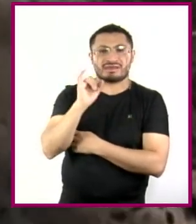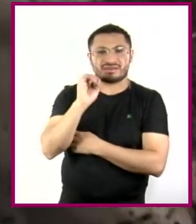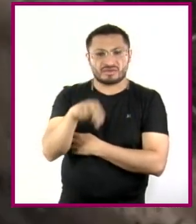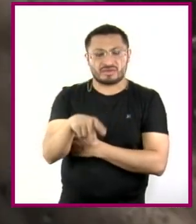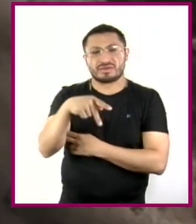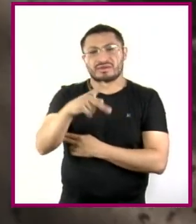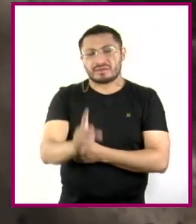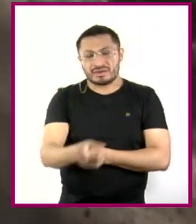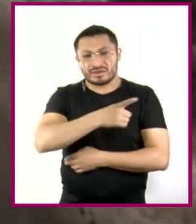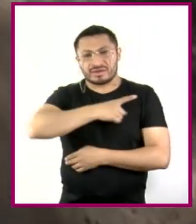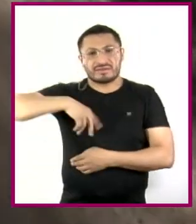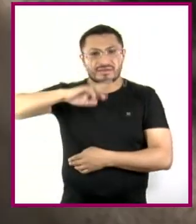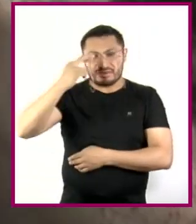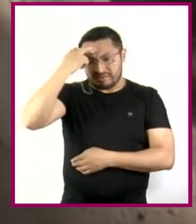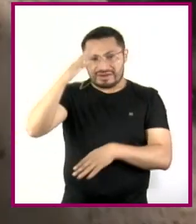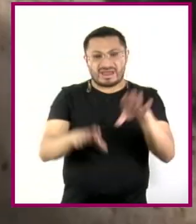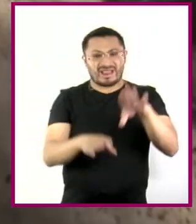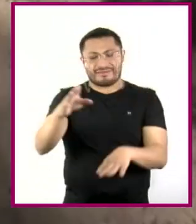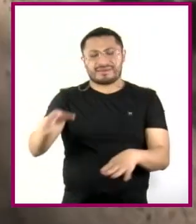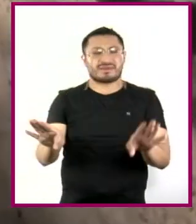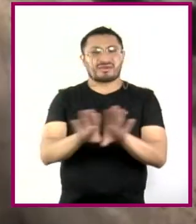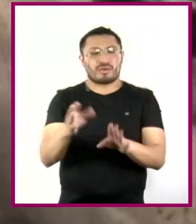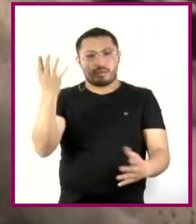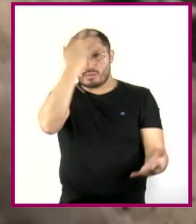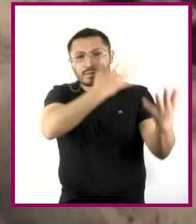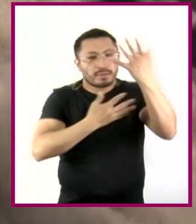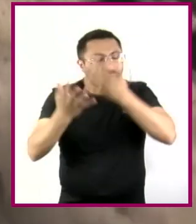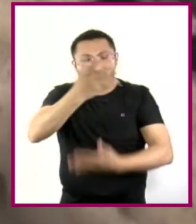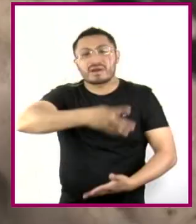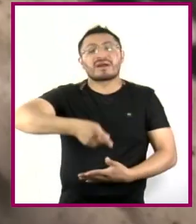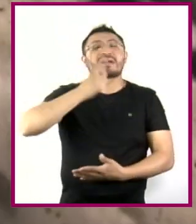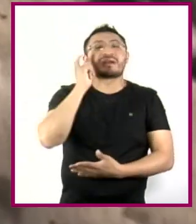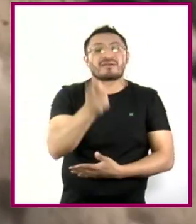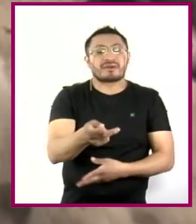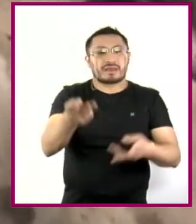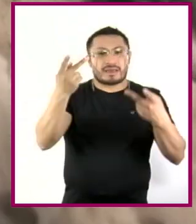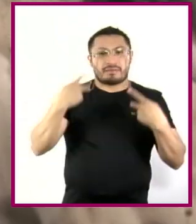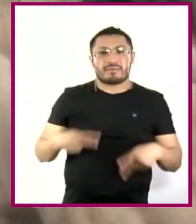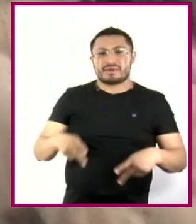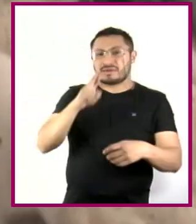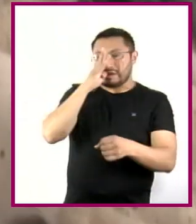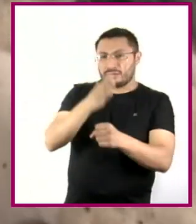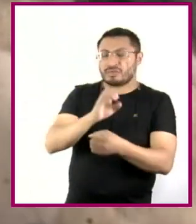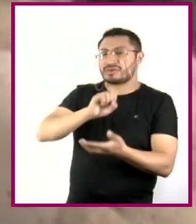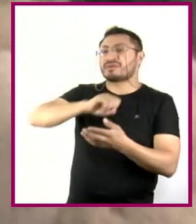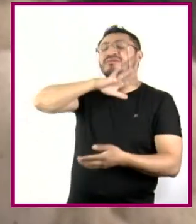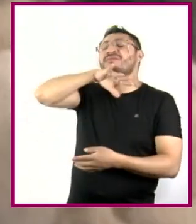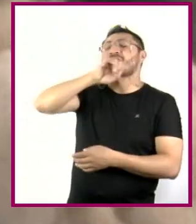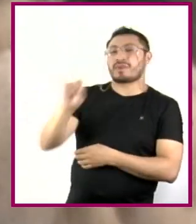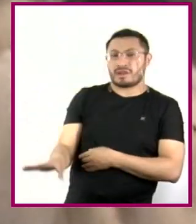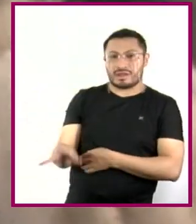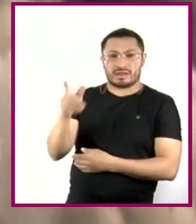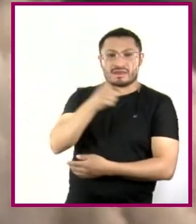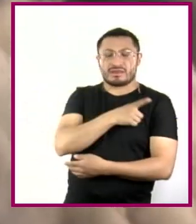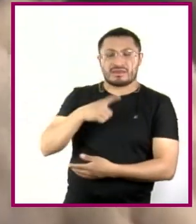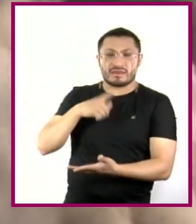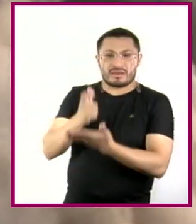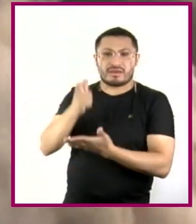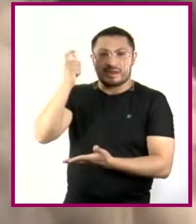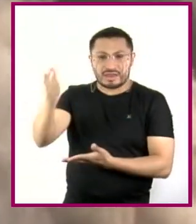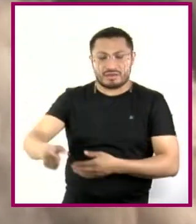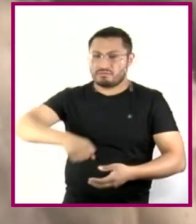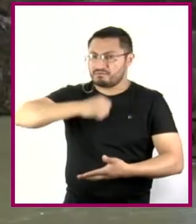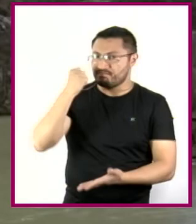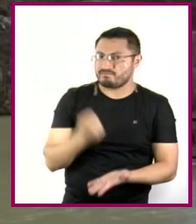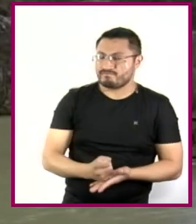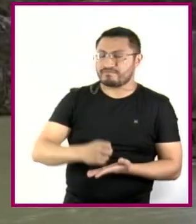se entiende mal el principio, tenemos que tomar en cuenta que el principio Quien contamina paga no significa que el que ha contaminado deba pagar,